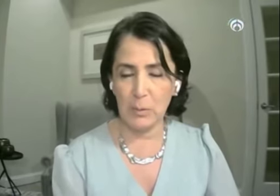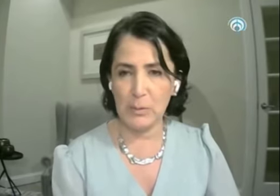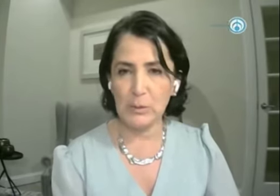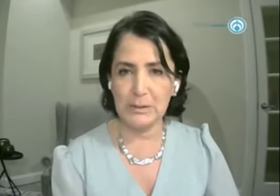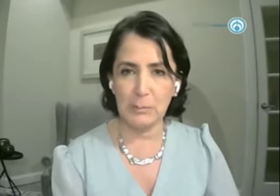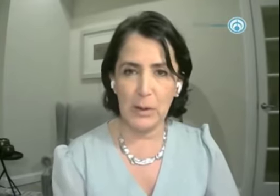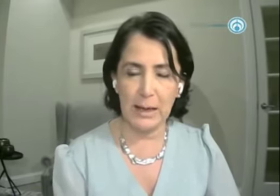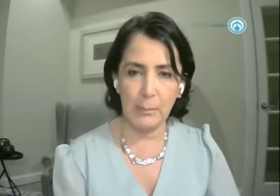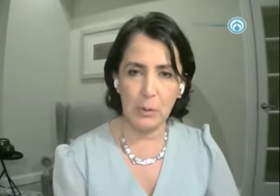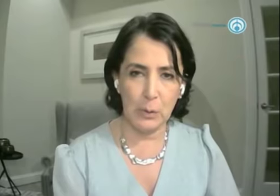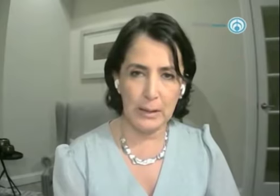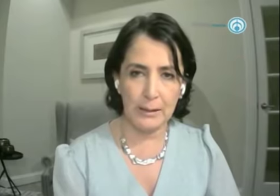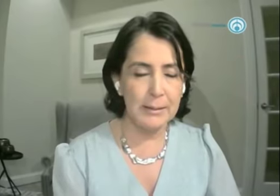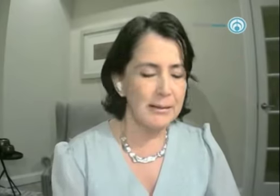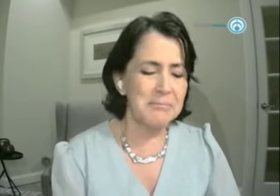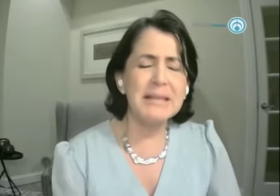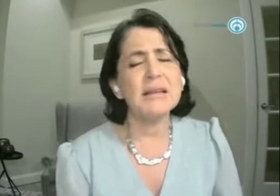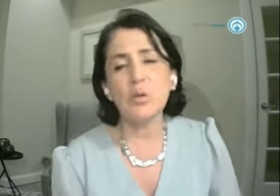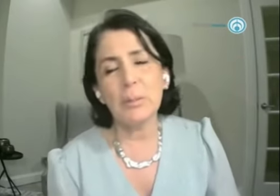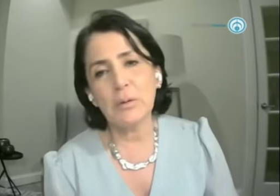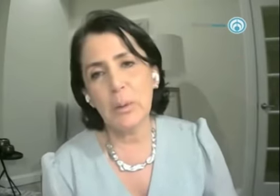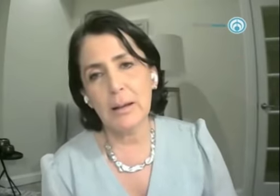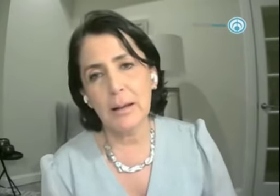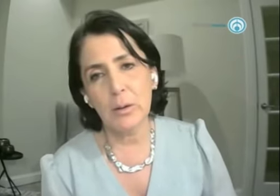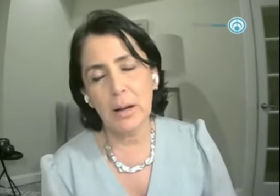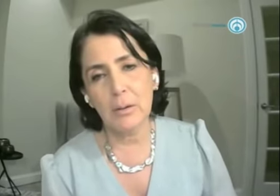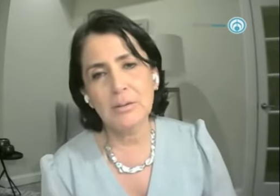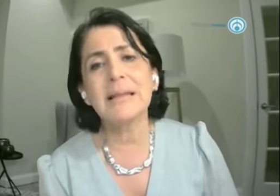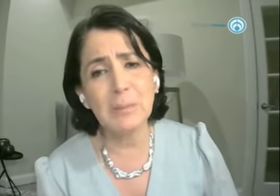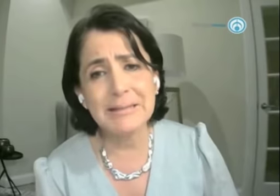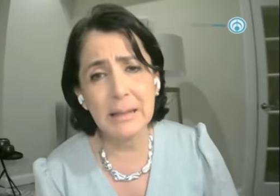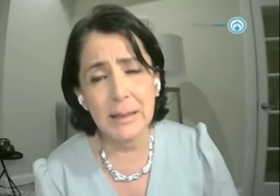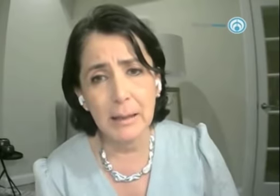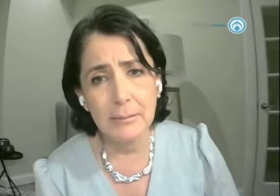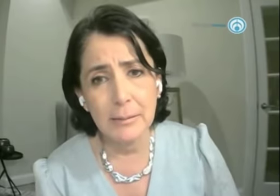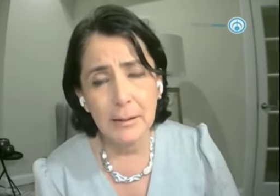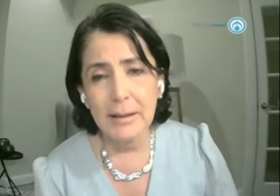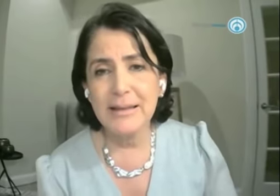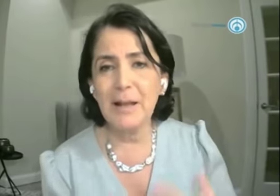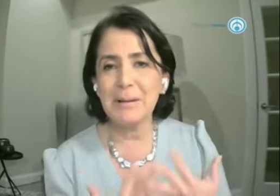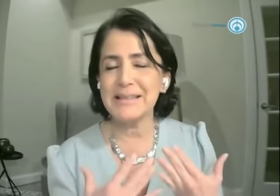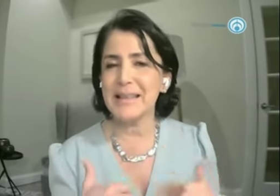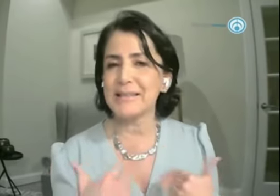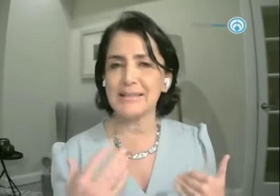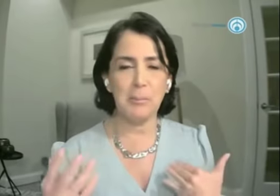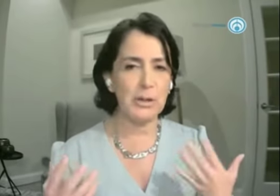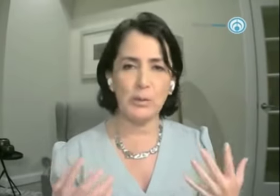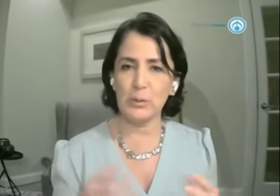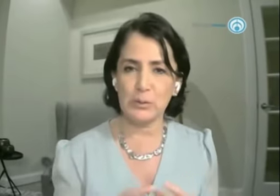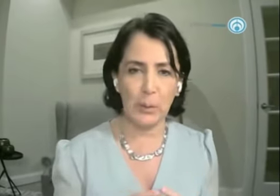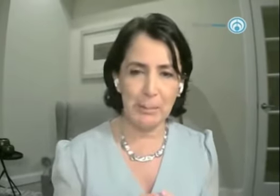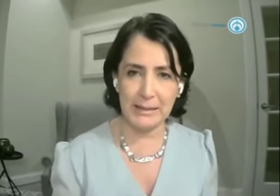Estamos viendo el movimiento del tipo de cambio. La incertidumbre no es buena, Leonardo, ya tenemos bastante. Ya el presidente